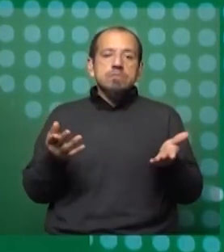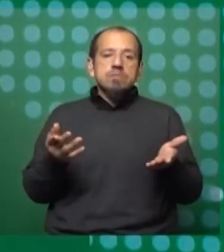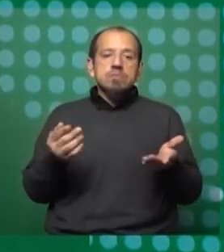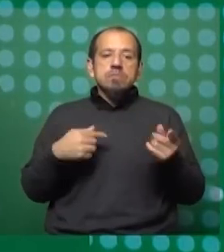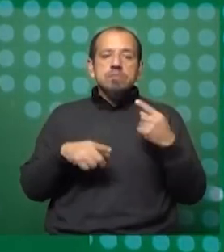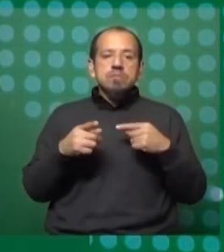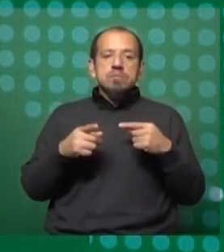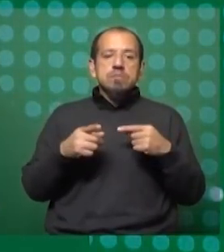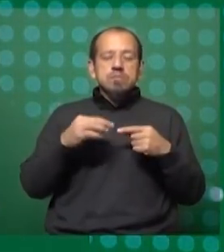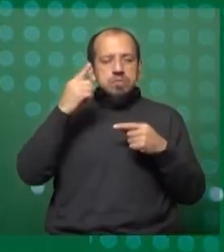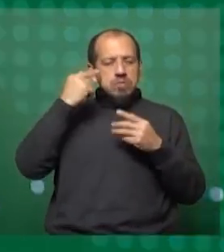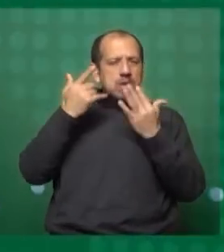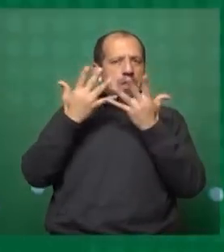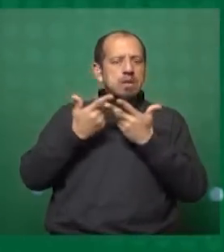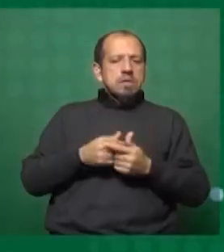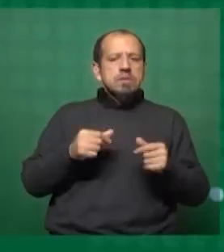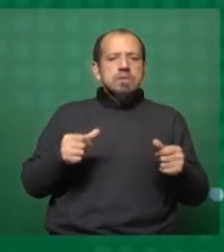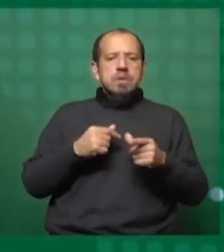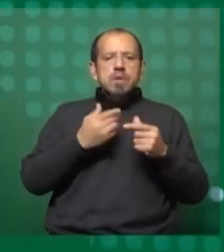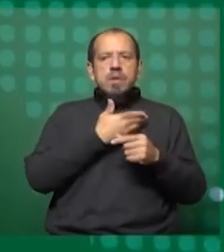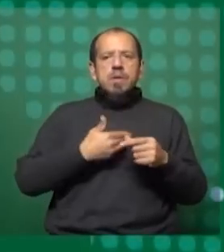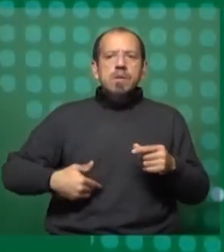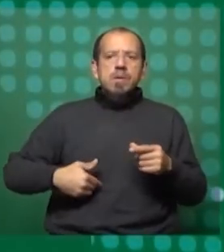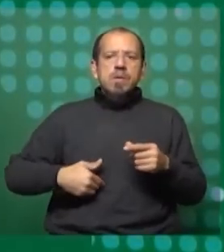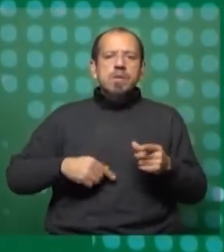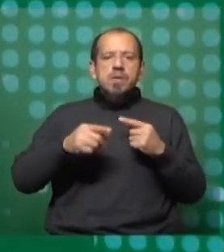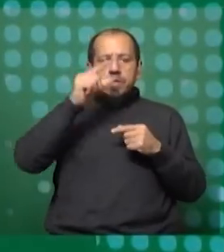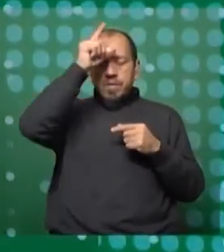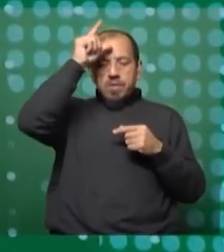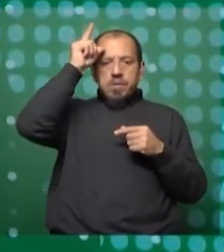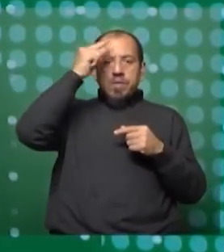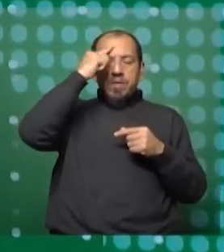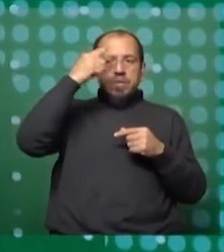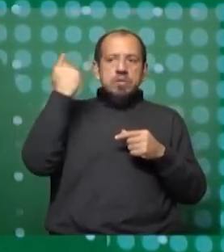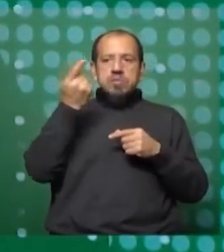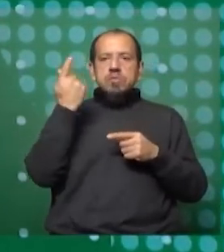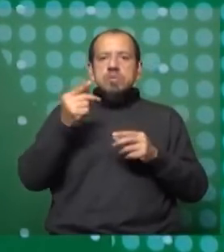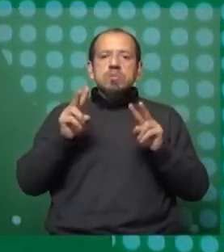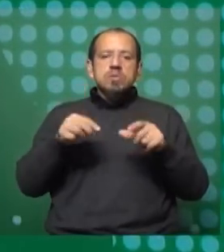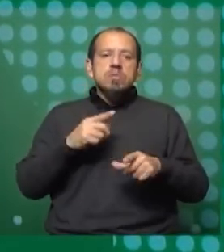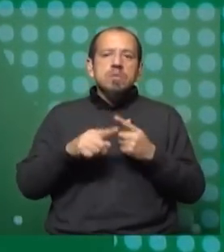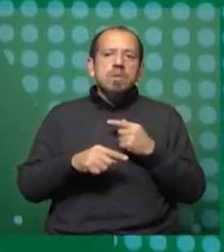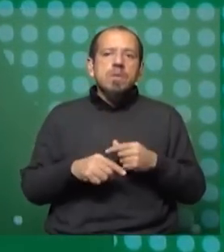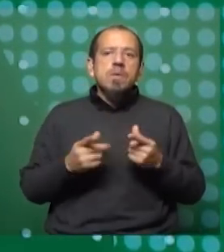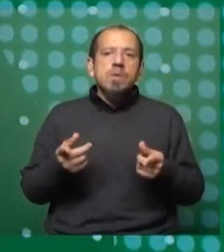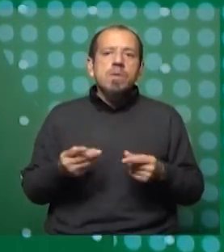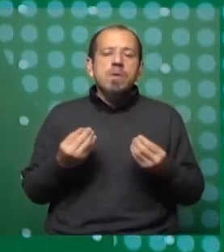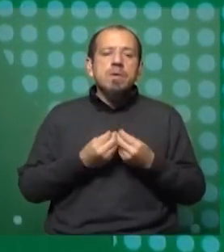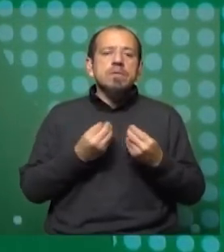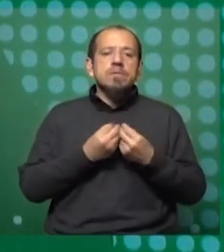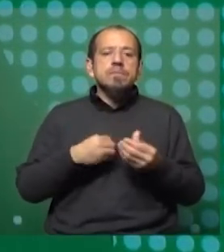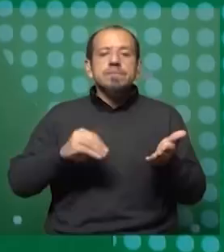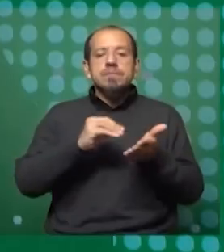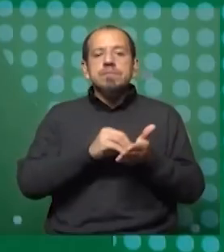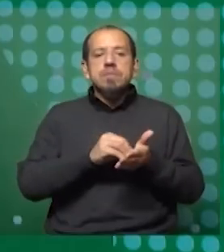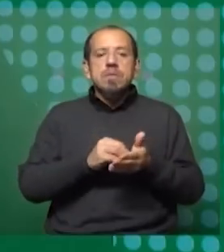con esta estrategia que lleva adelante el presidente de la calle a nivel internacional un tema que hemos abordado muchas veces aquí en Sin fronteras que tiene